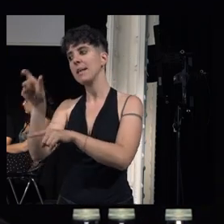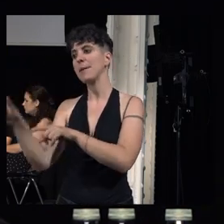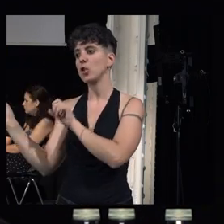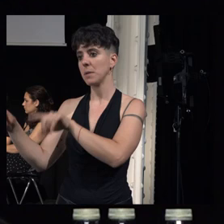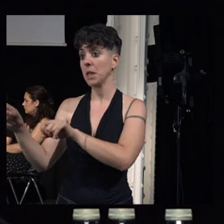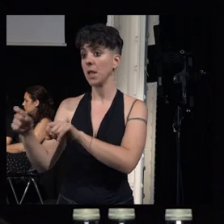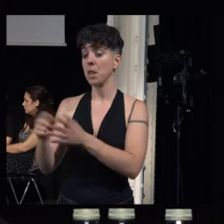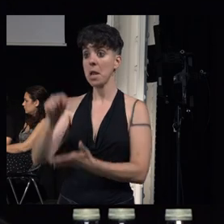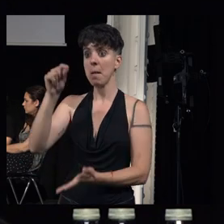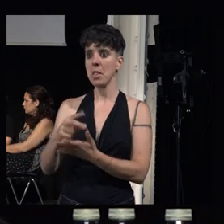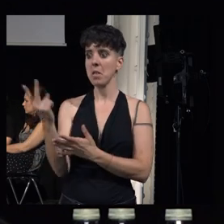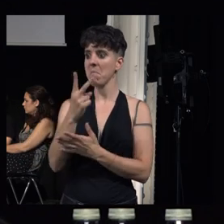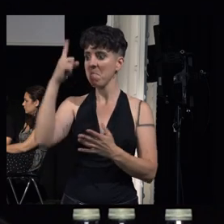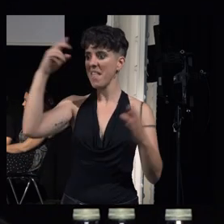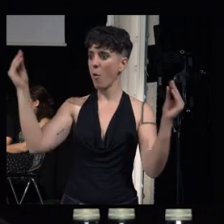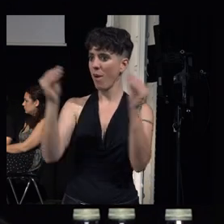de acuerdo, ¿no?